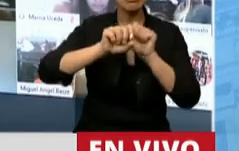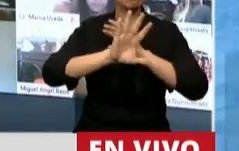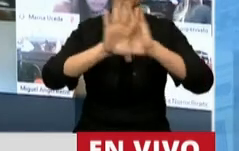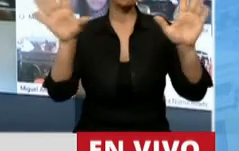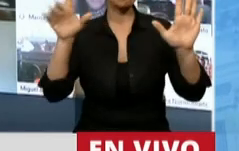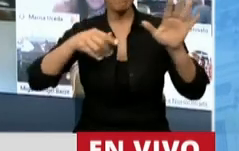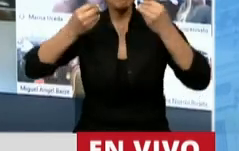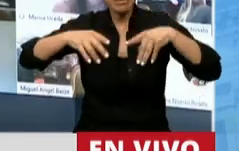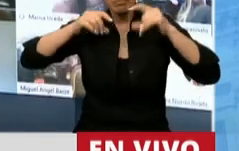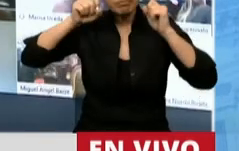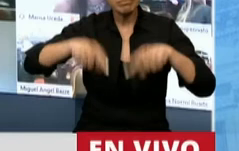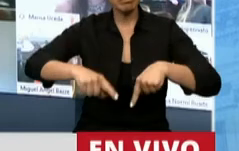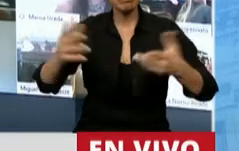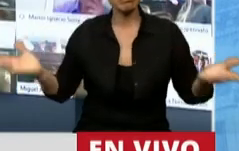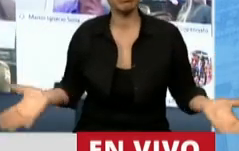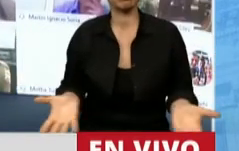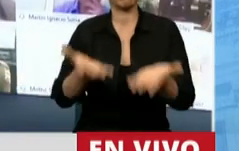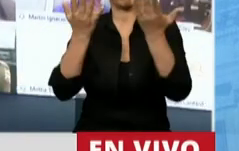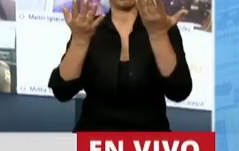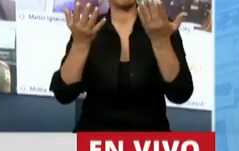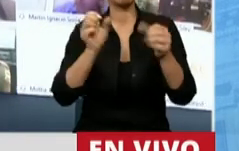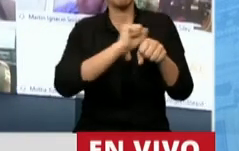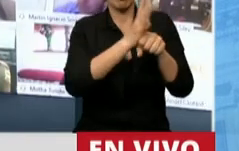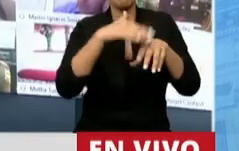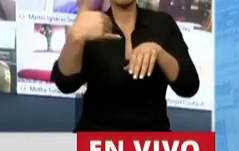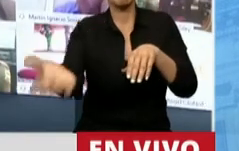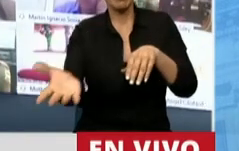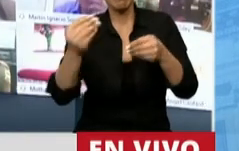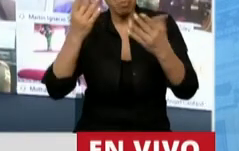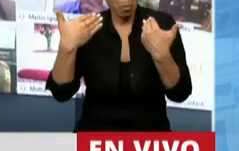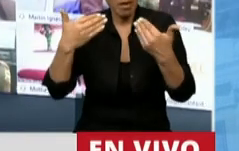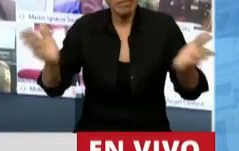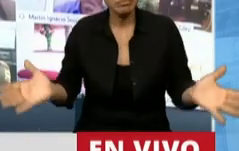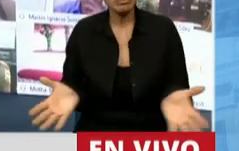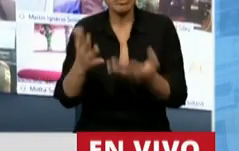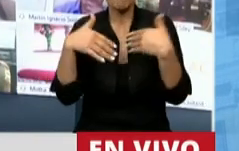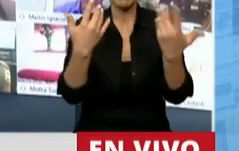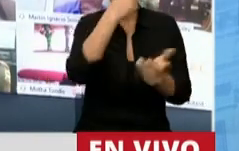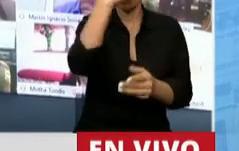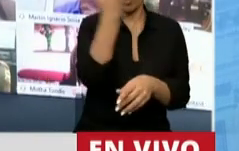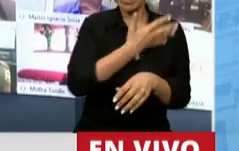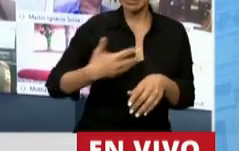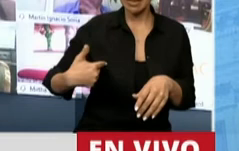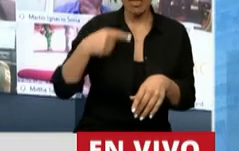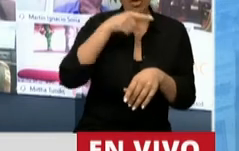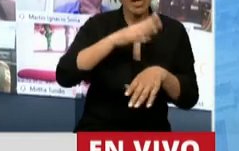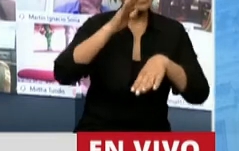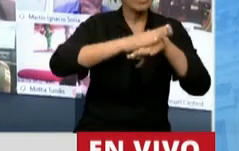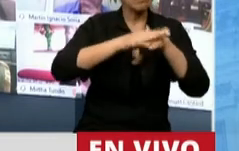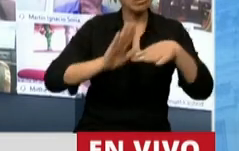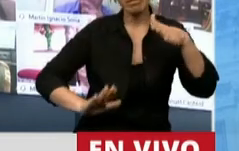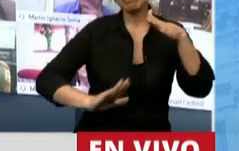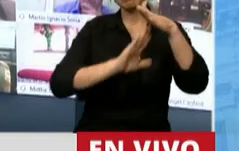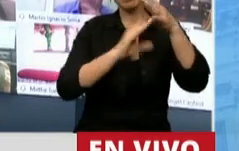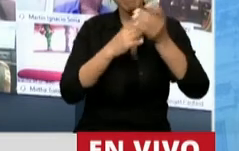la recuperación pospandemia. Para eso el Estado es la nave insignia que orientará a estas distintas